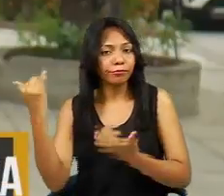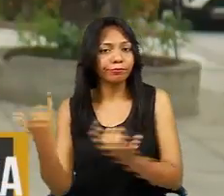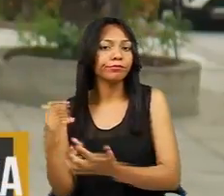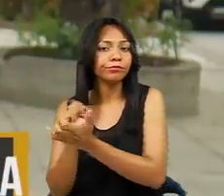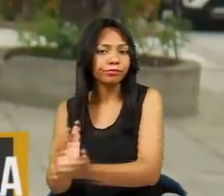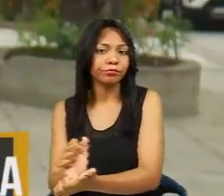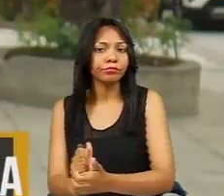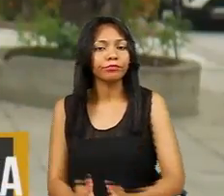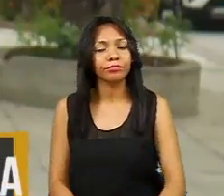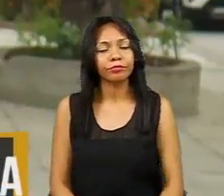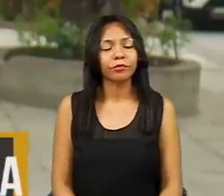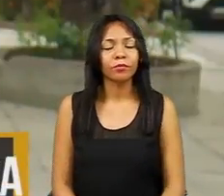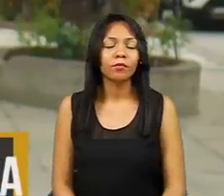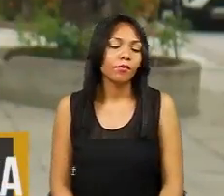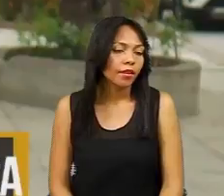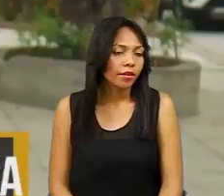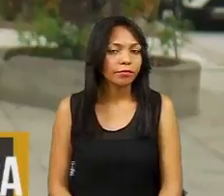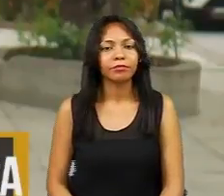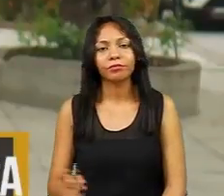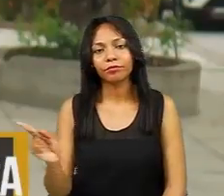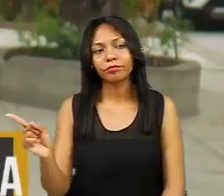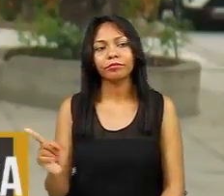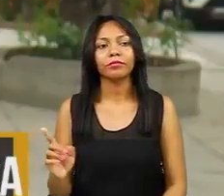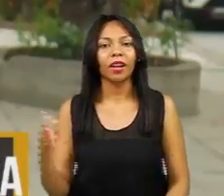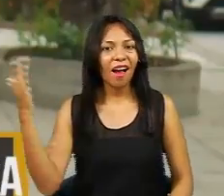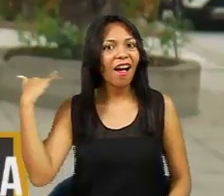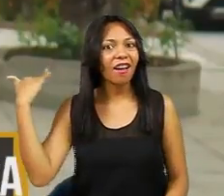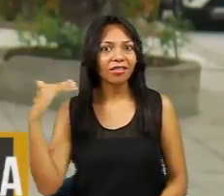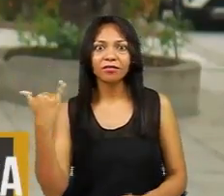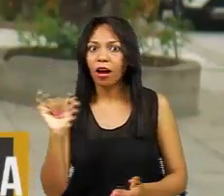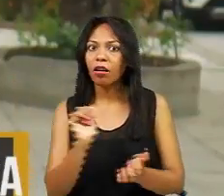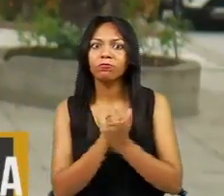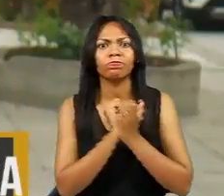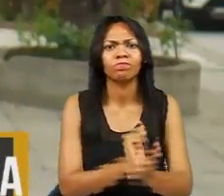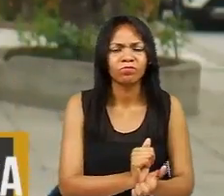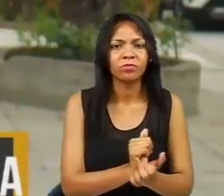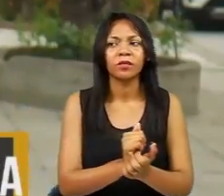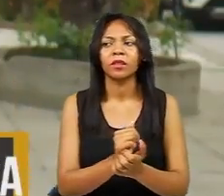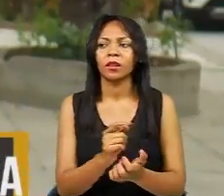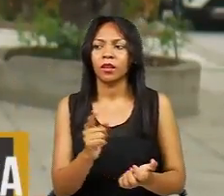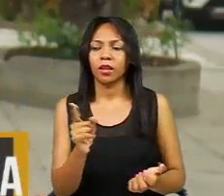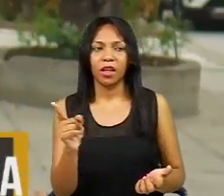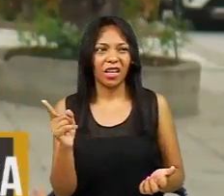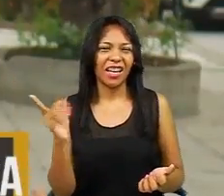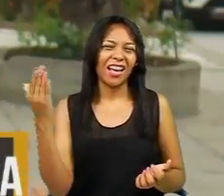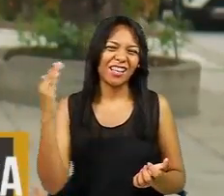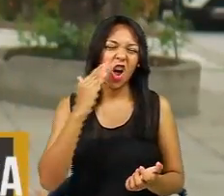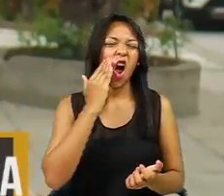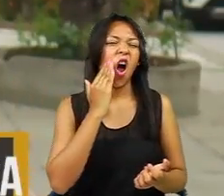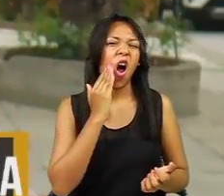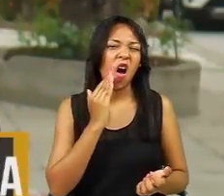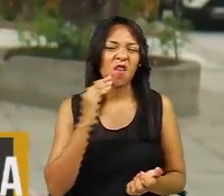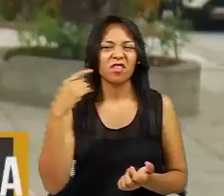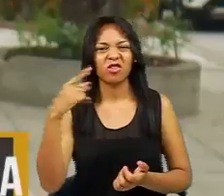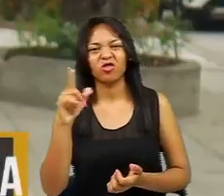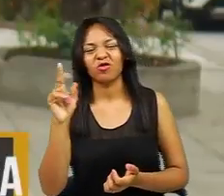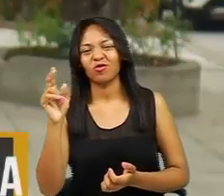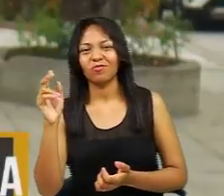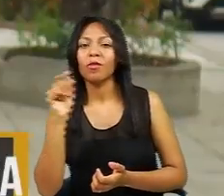Informar de que este Cristiano Ronaldo ya había sido capturado y estuvo en la correccional de Bucaramanga. Ya había